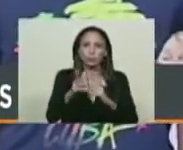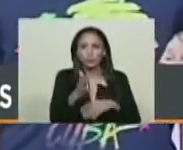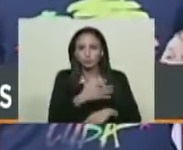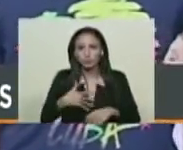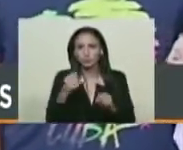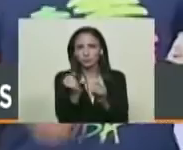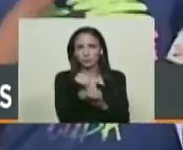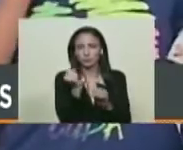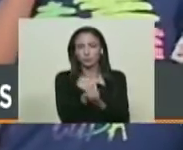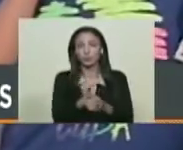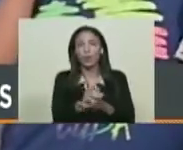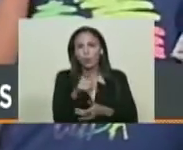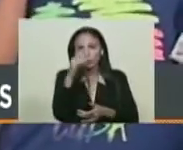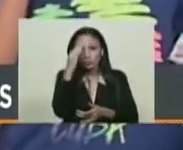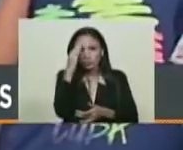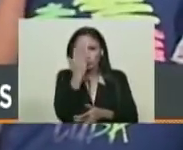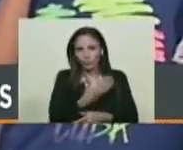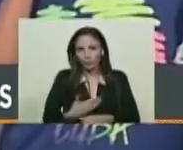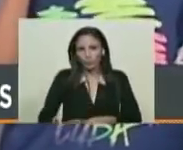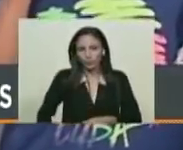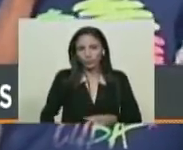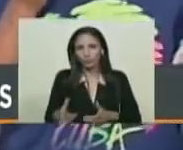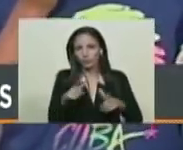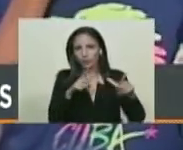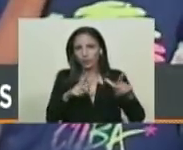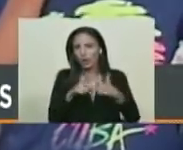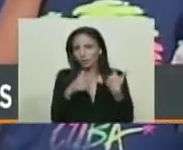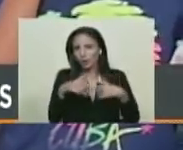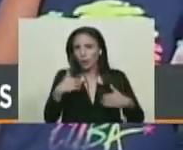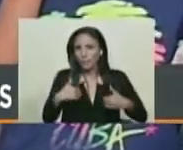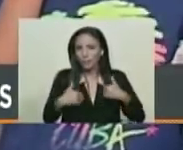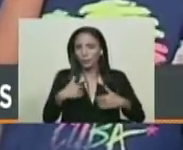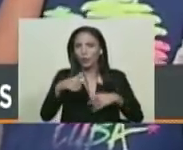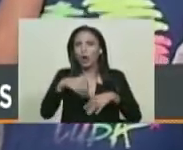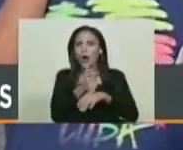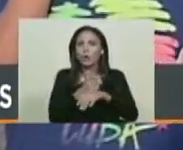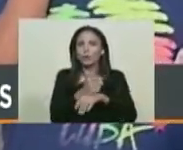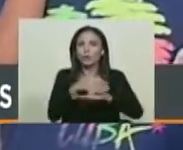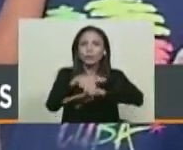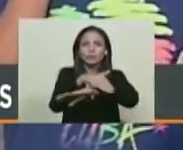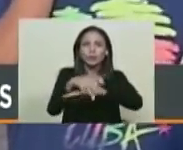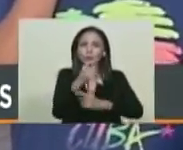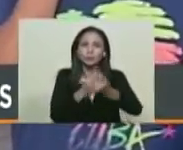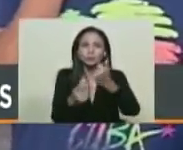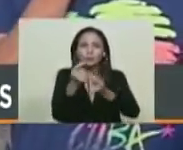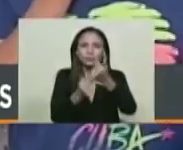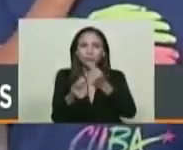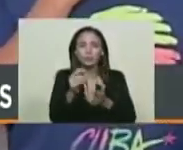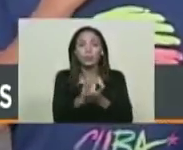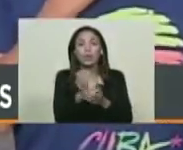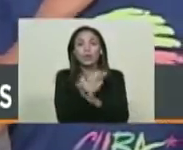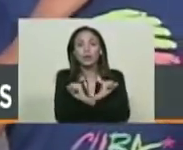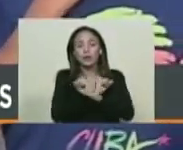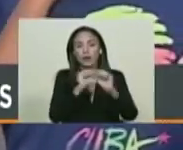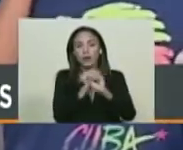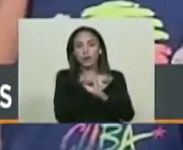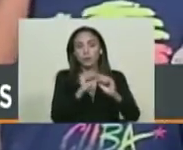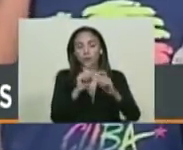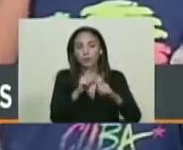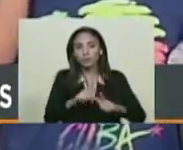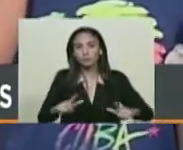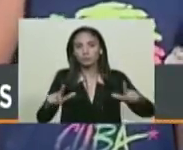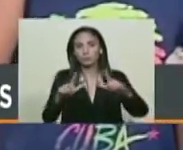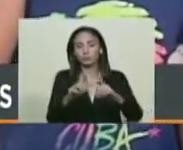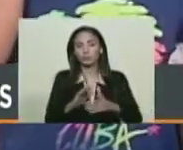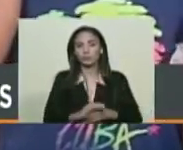como usted sabe, presidente, en el caso de Miranda, estamos en miércoles de gobierno de calle económico. Estuvimos en la mañana con el sector que